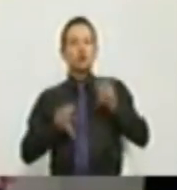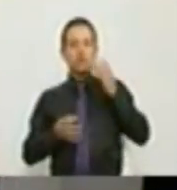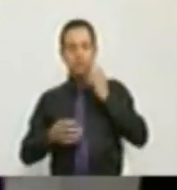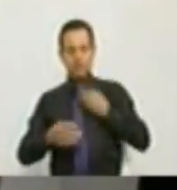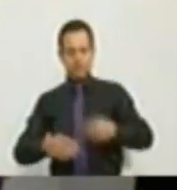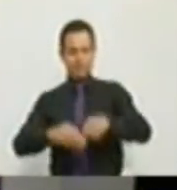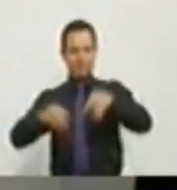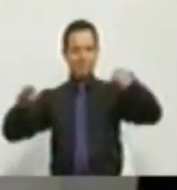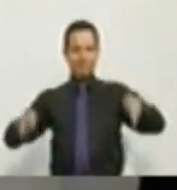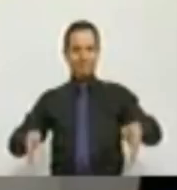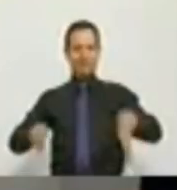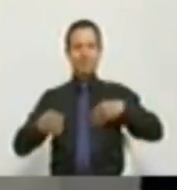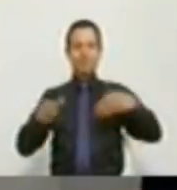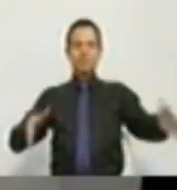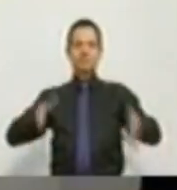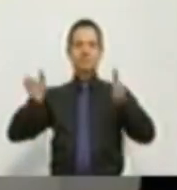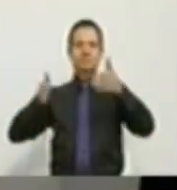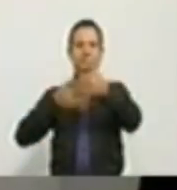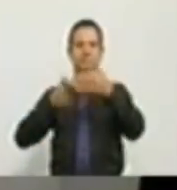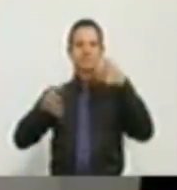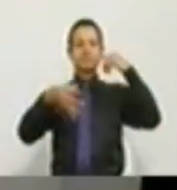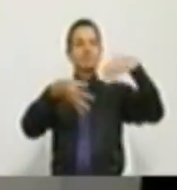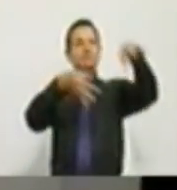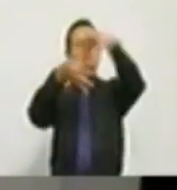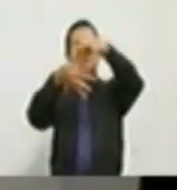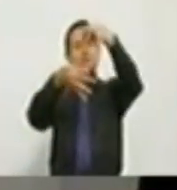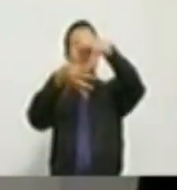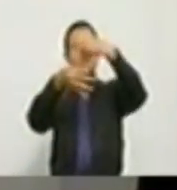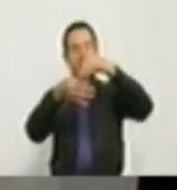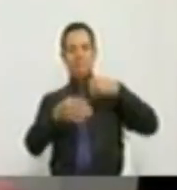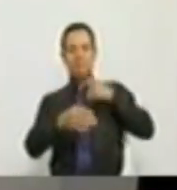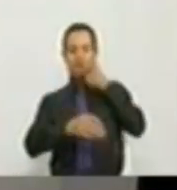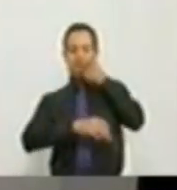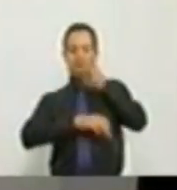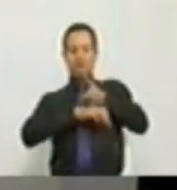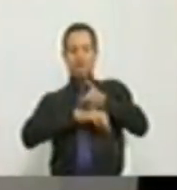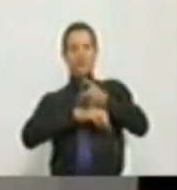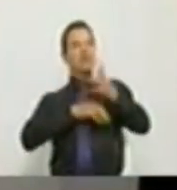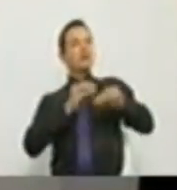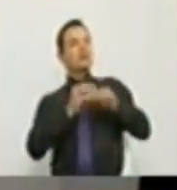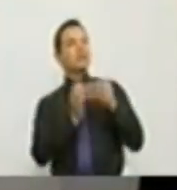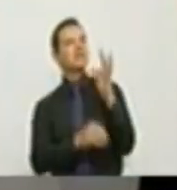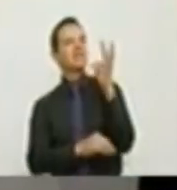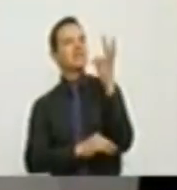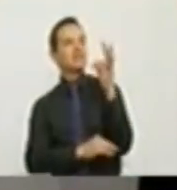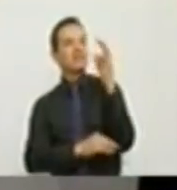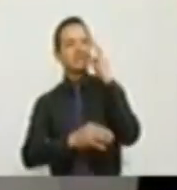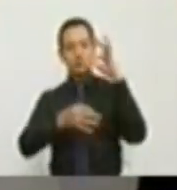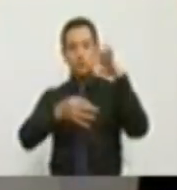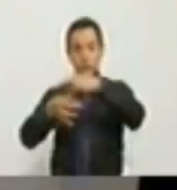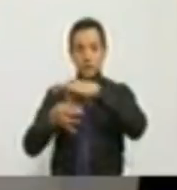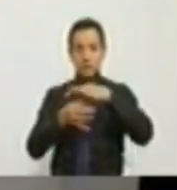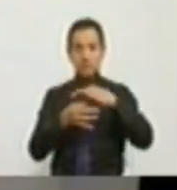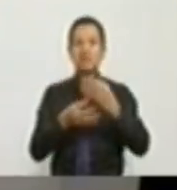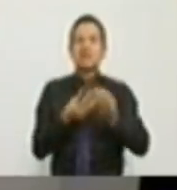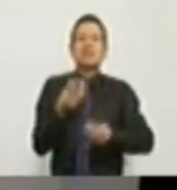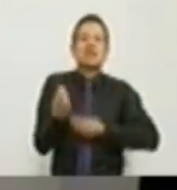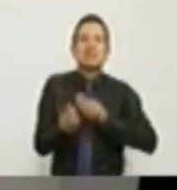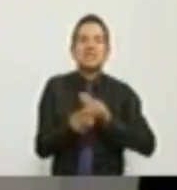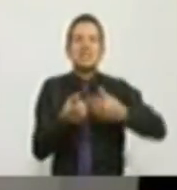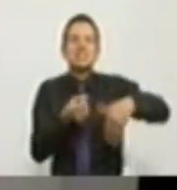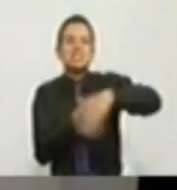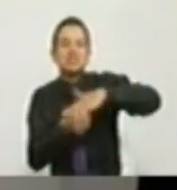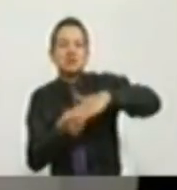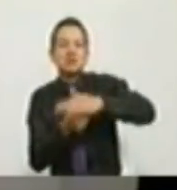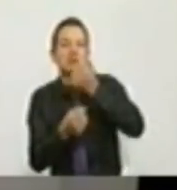la mesa de votación y que se fuera proyectando a todos los testigos electorales qué está sucediendo en ese